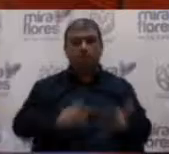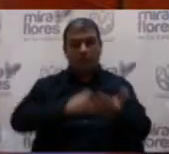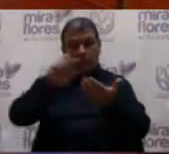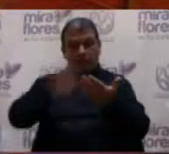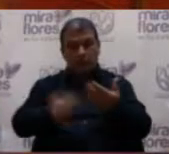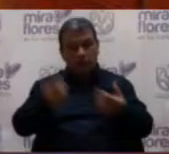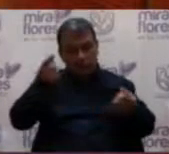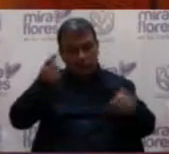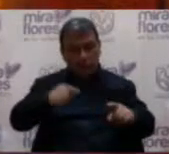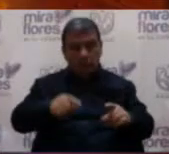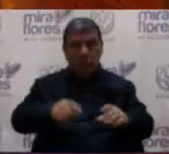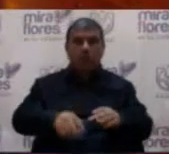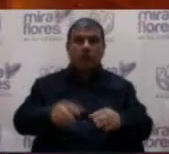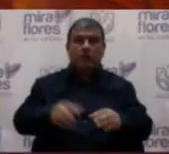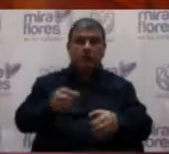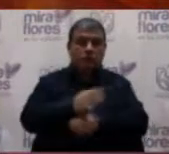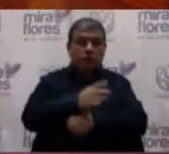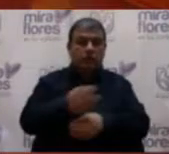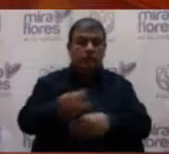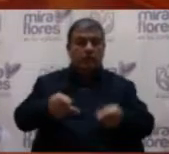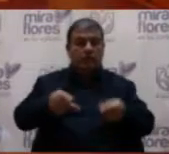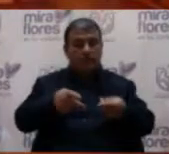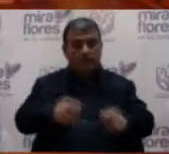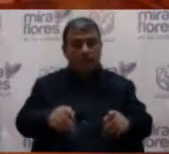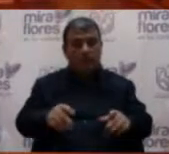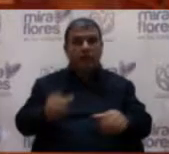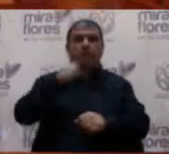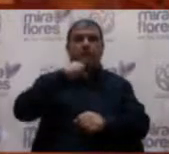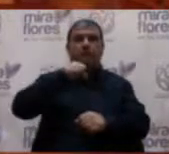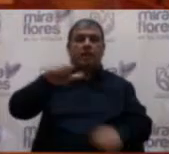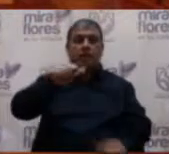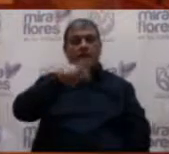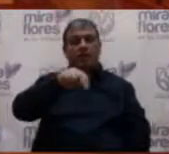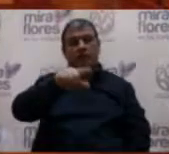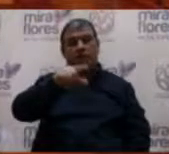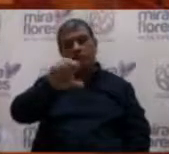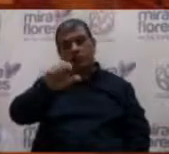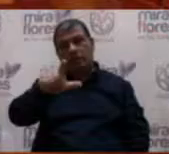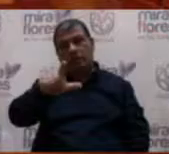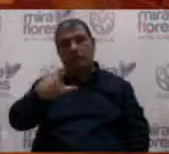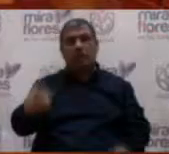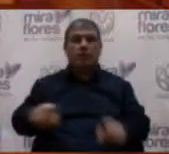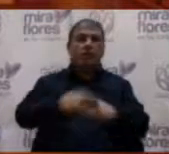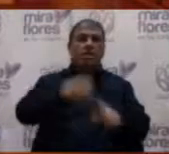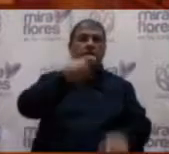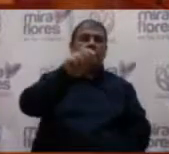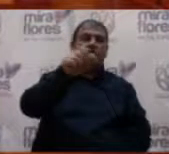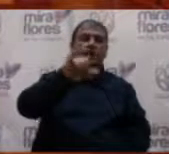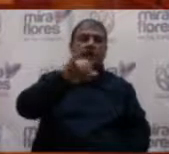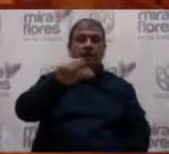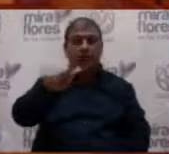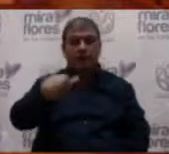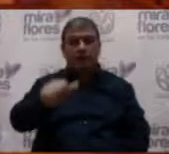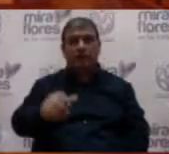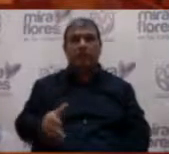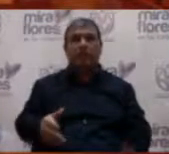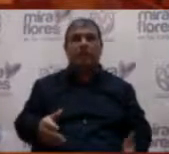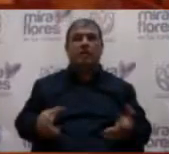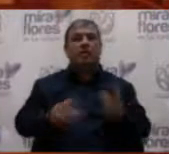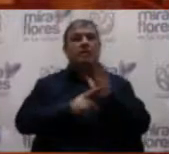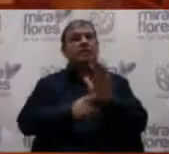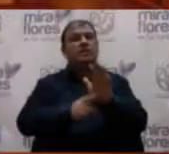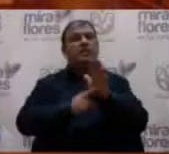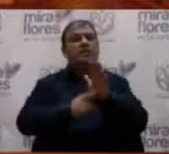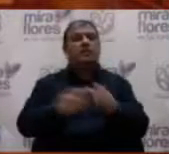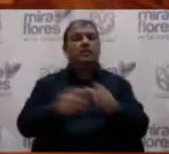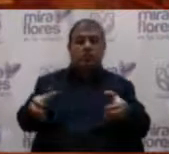Proyecto de acuerdo de Consejo que autoriza el viaje de los señores Ángelo Junior Centeno Ramos y Tania Giovanna Peña Clavijo,